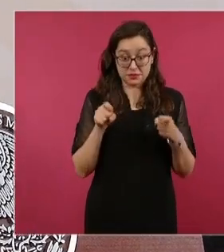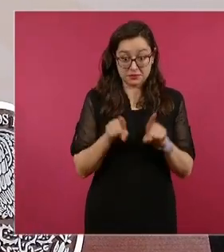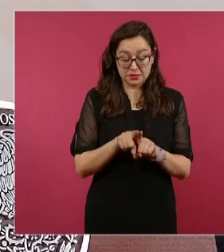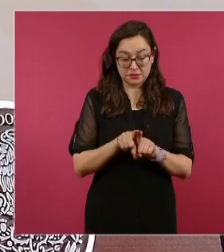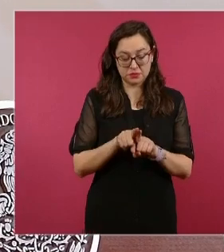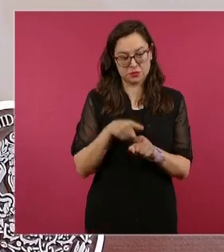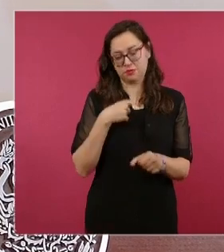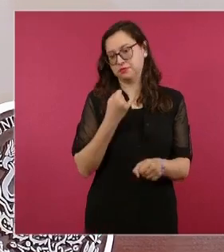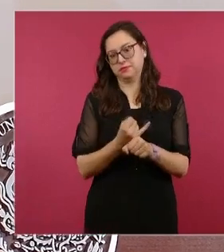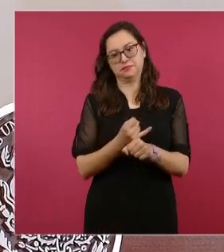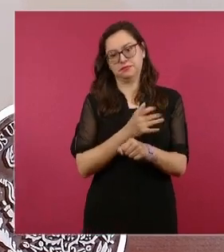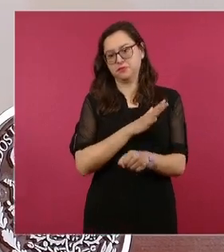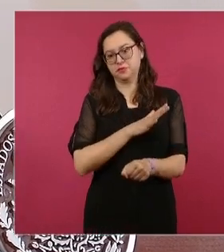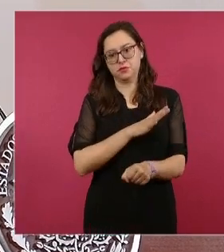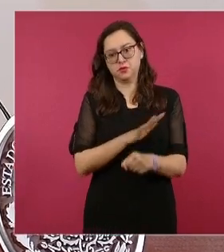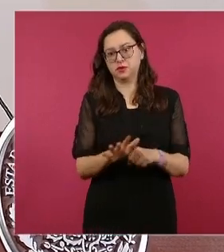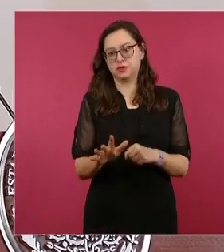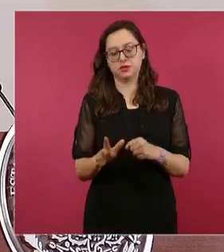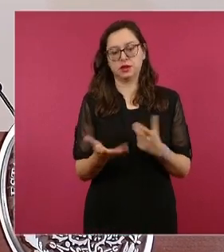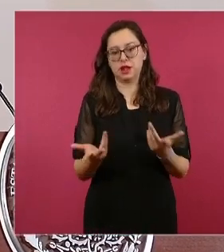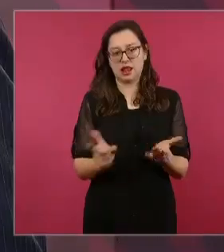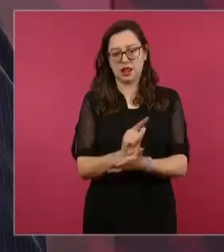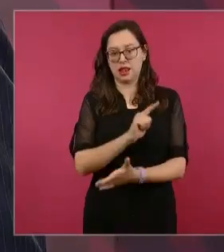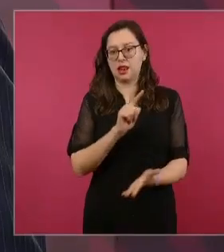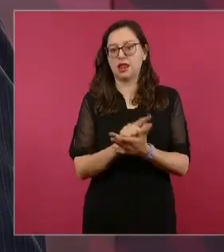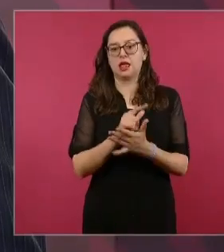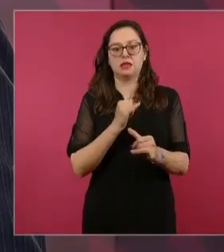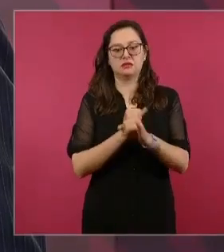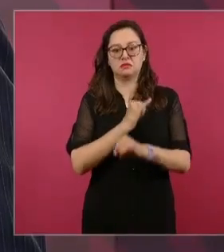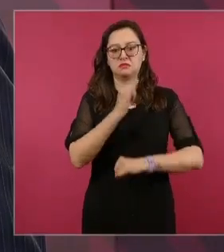vulnere el derecho internacional,